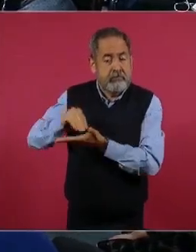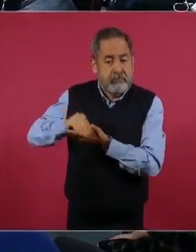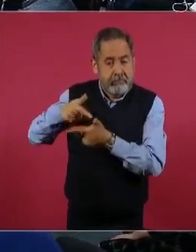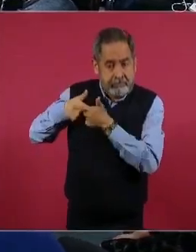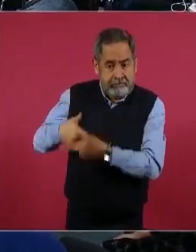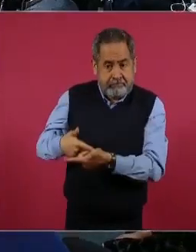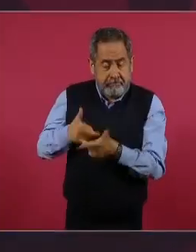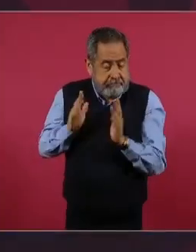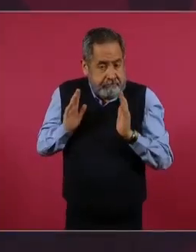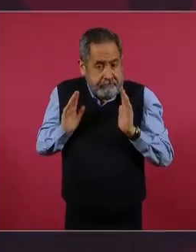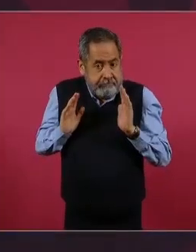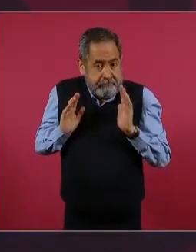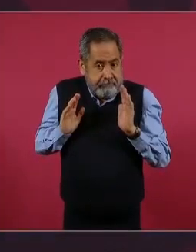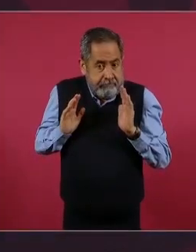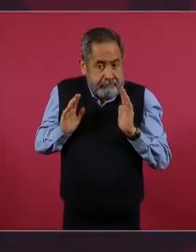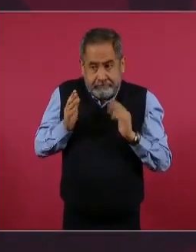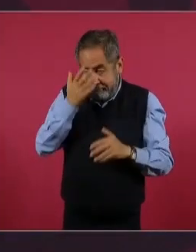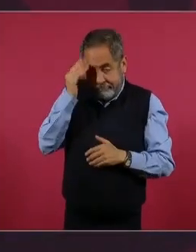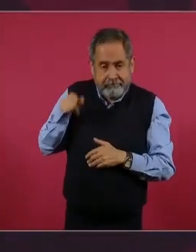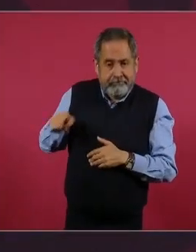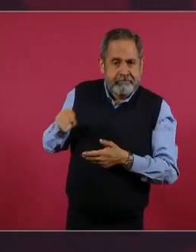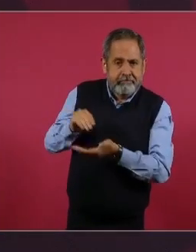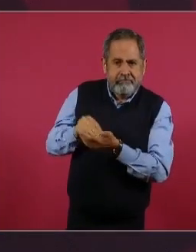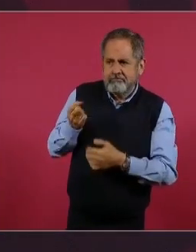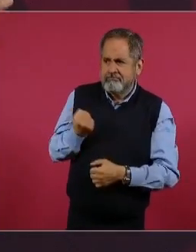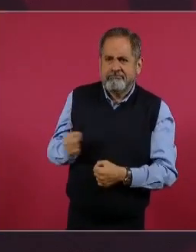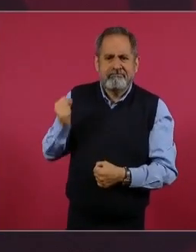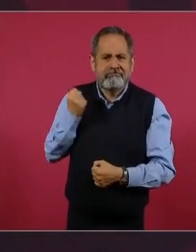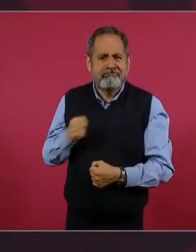continúen. Digo, porque son